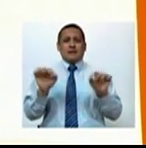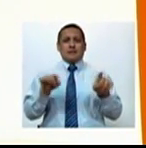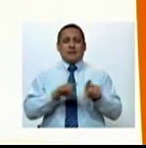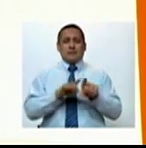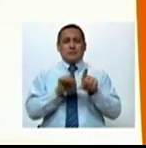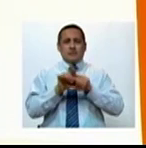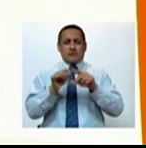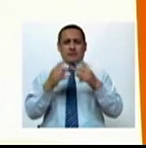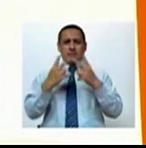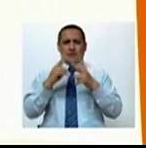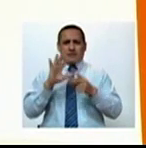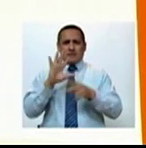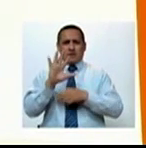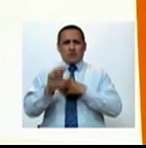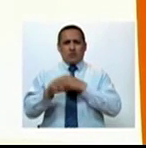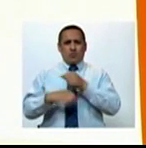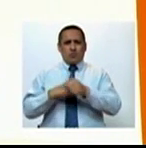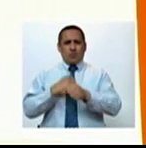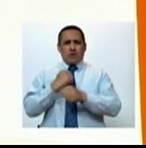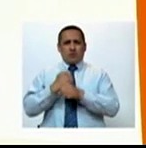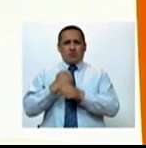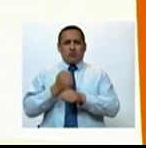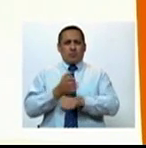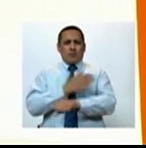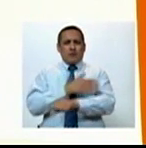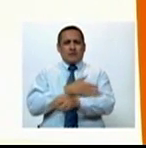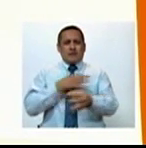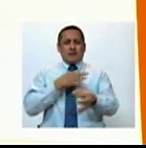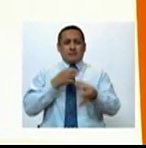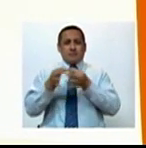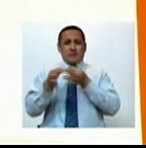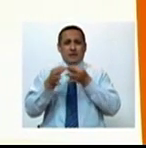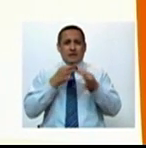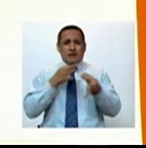puede ascender a 5 años, como tú has dicho.